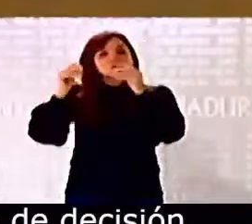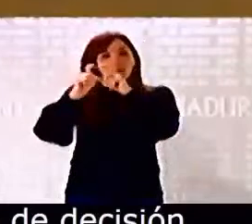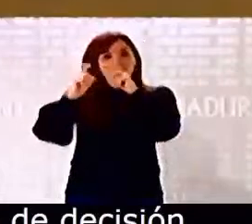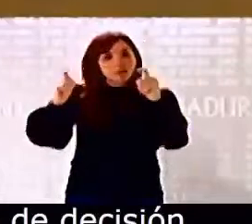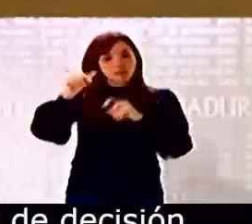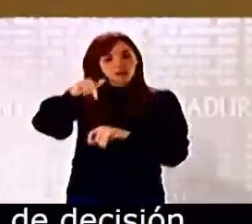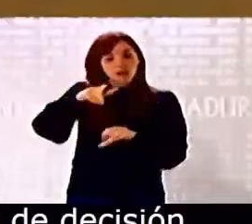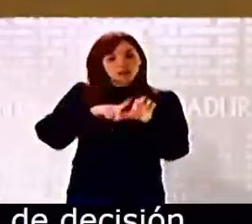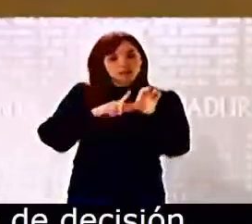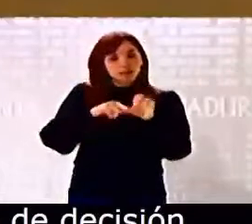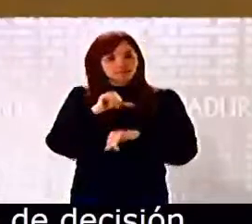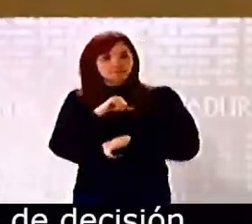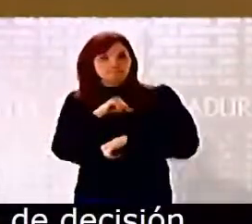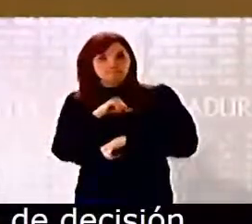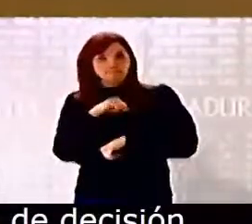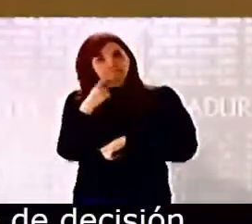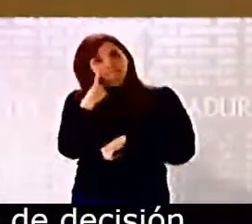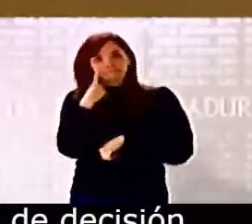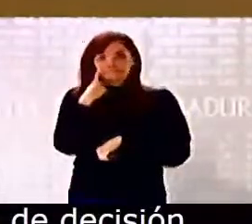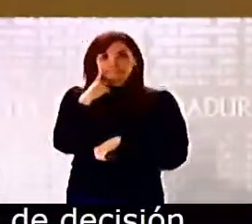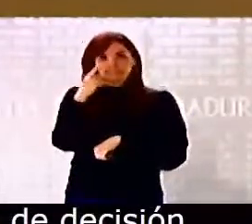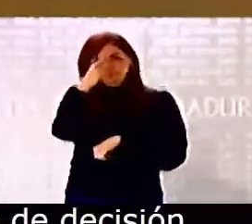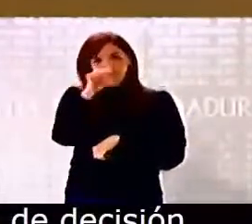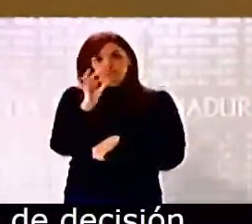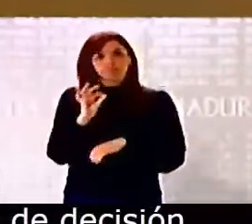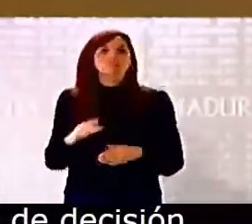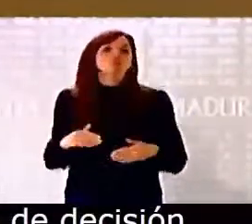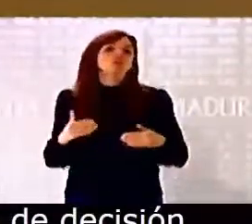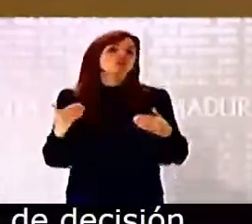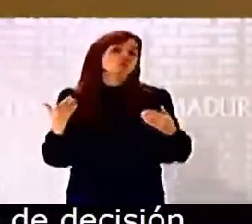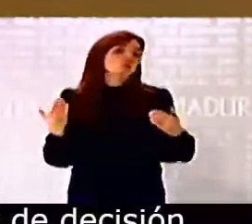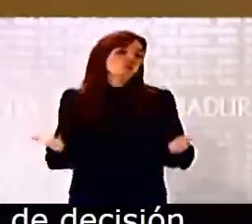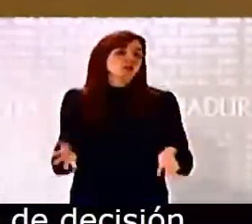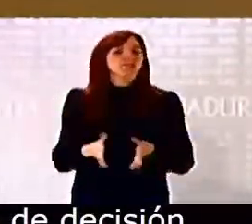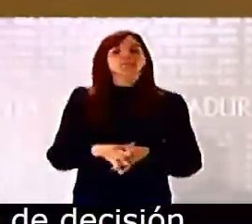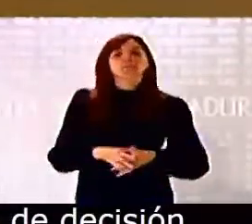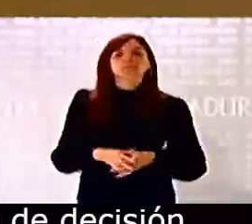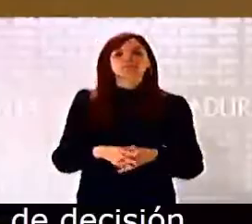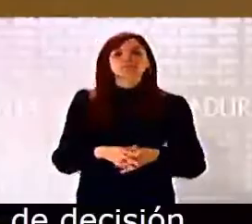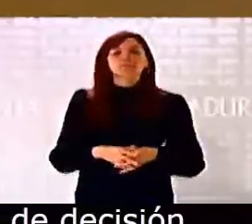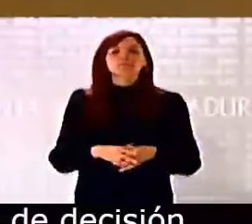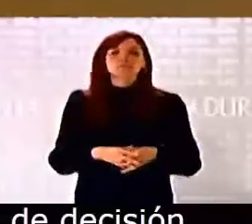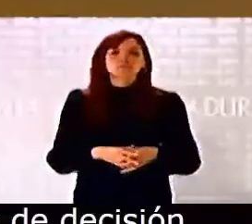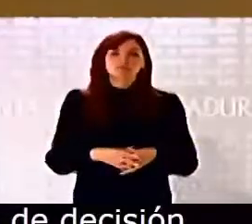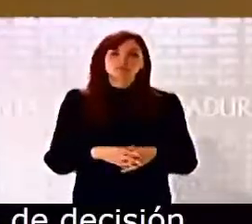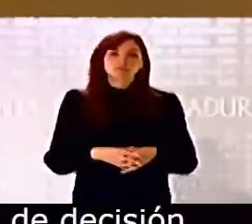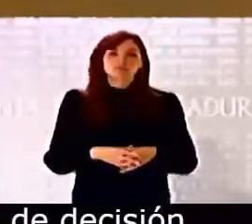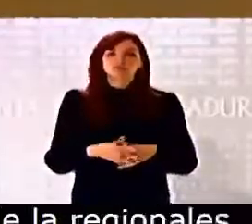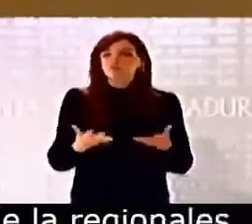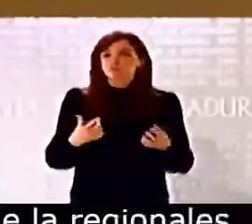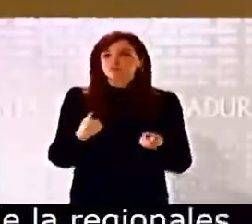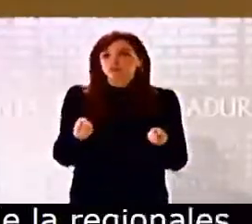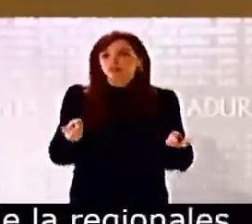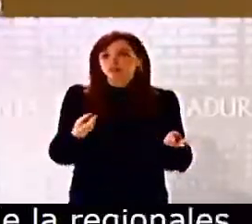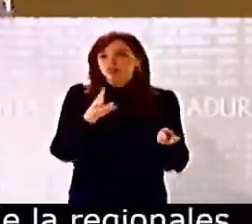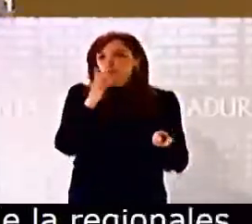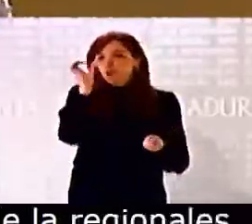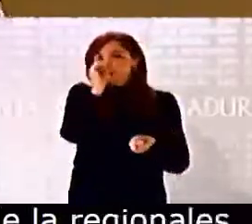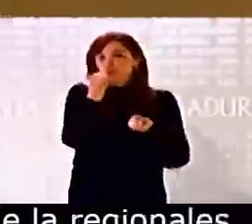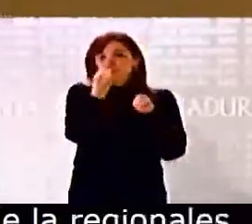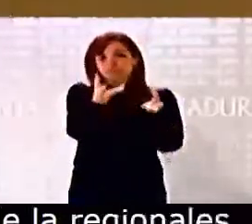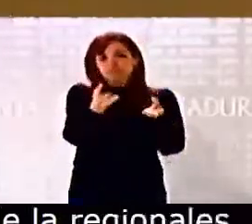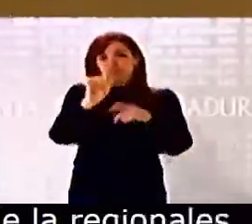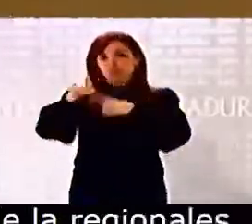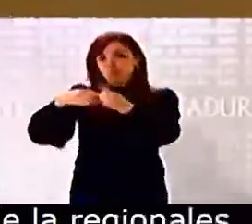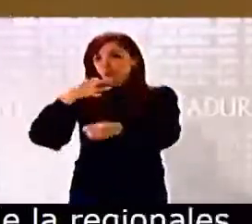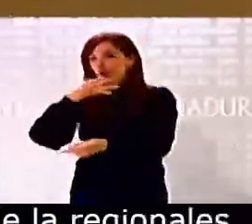región están esperando ver cuál es la decisión. Entonces, no parece lógico adelantar un posicionamiento ahora y que a la tarde sea otro,